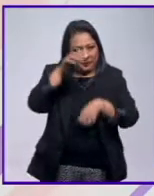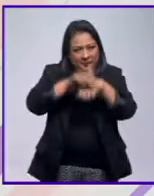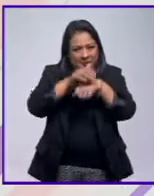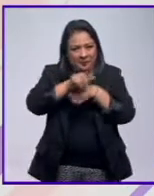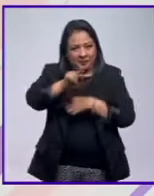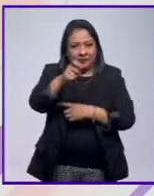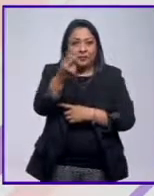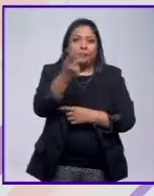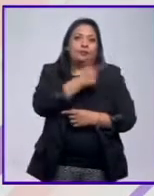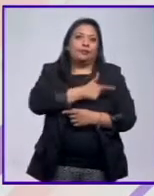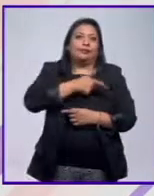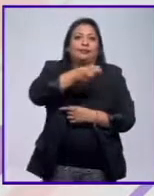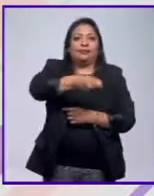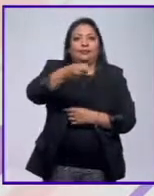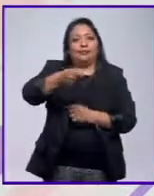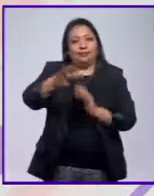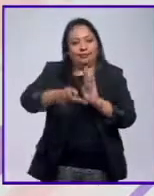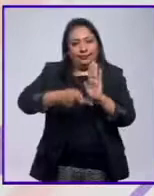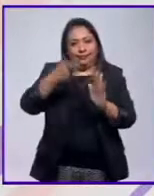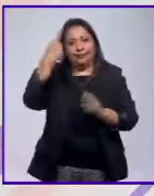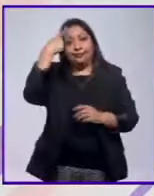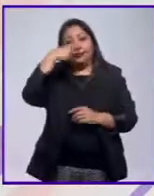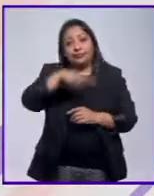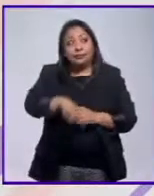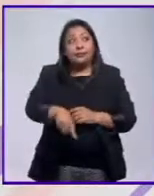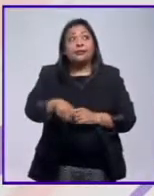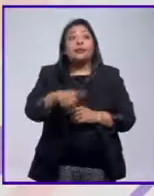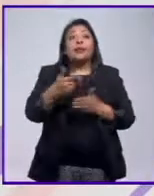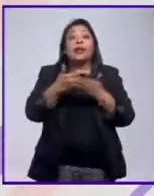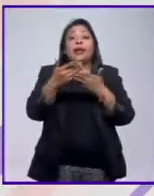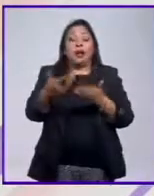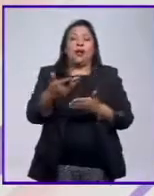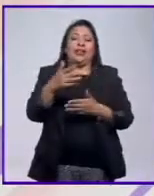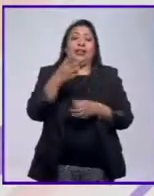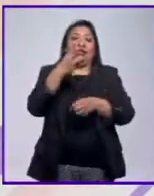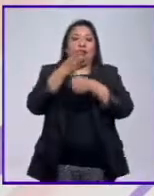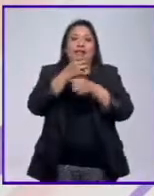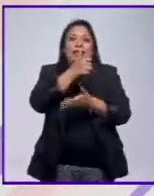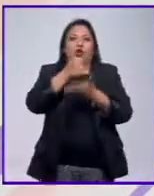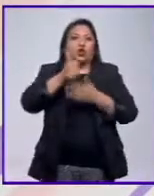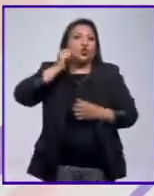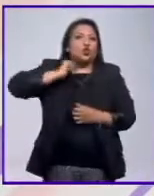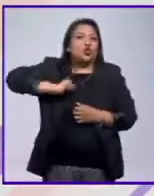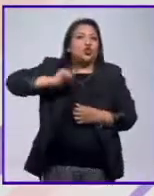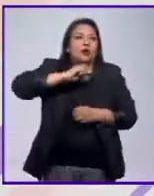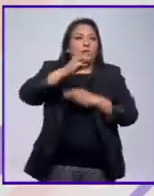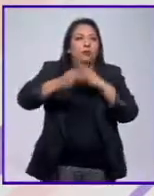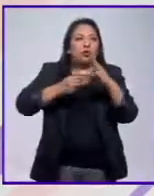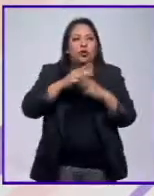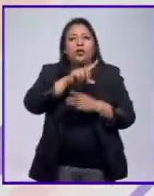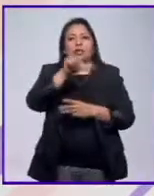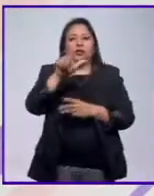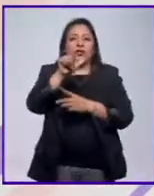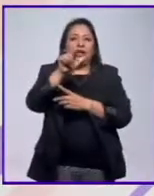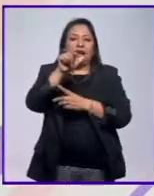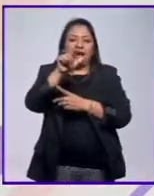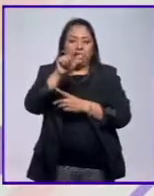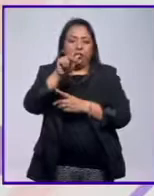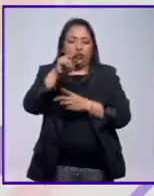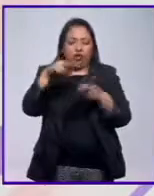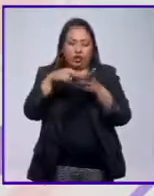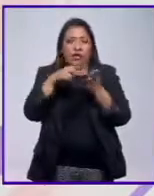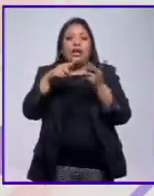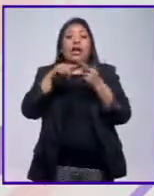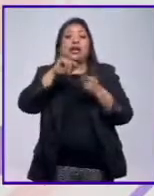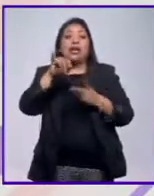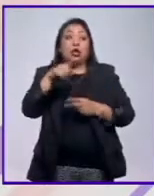Canal 22? Un gusto saludarles de nuevo. Para empezar, es la tercera ciudad más antigua de este mundo, después de Alepo en Siria y Jericó en